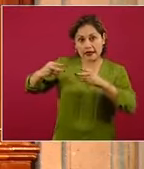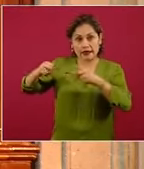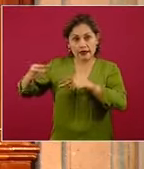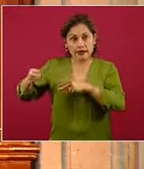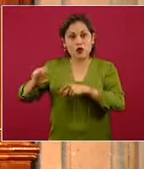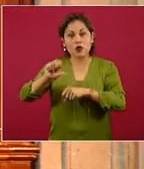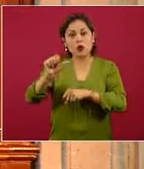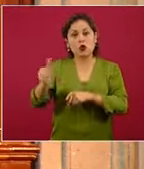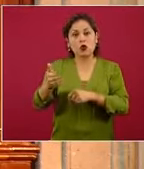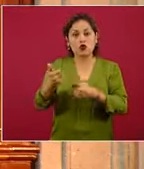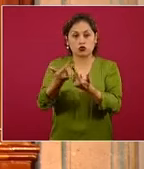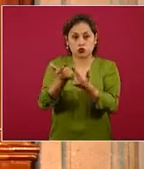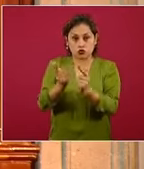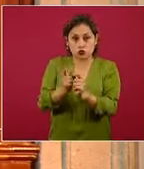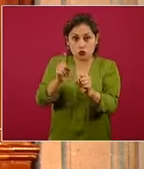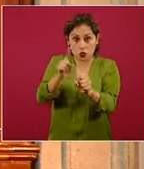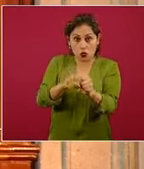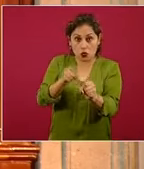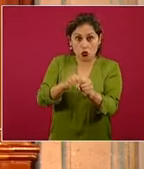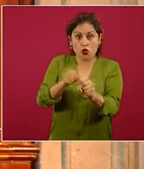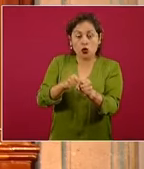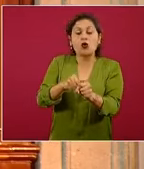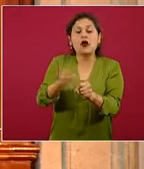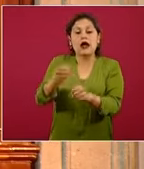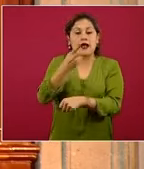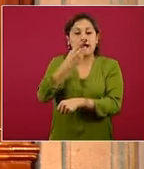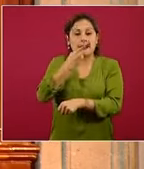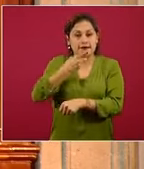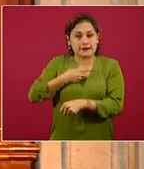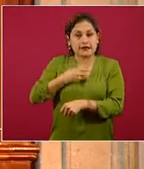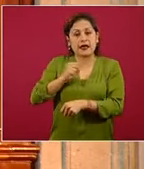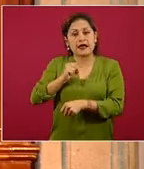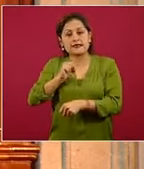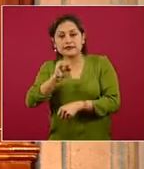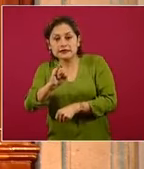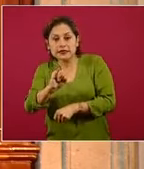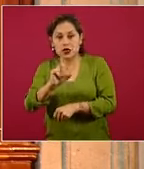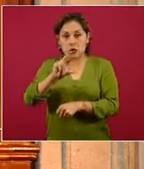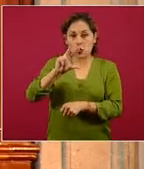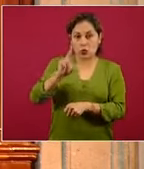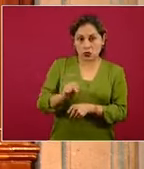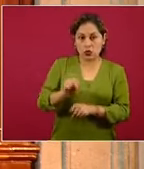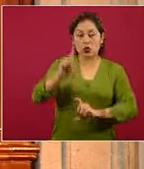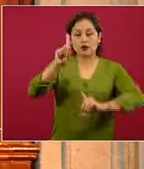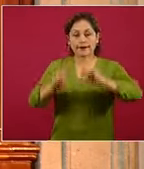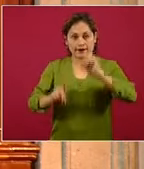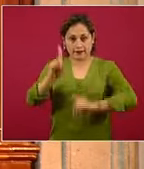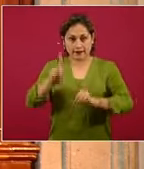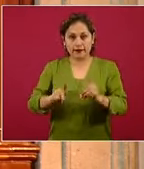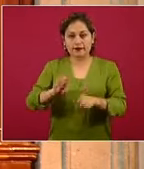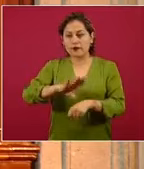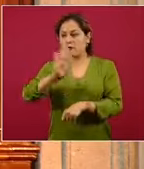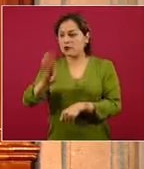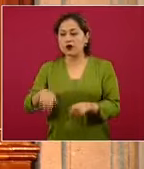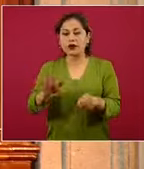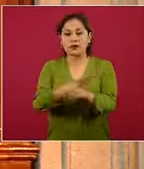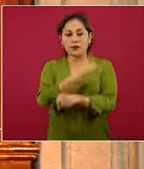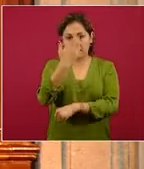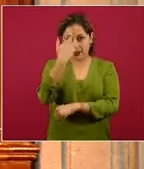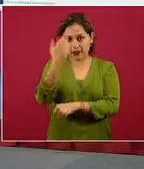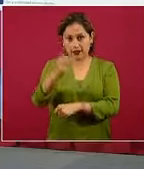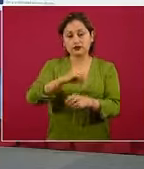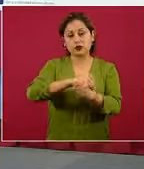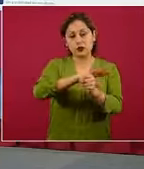son confirmados tendrán que pasar finalmente a una confirmación o podrán ser también descartados en el caso de que